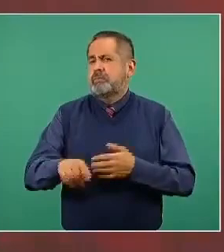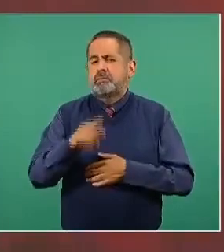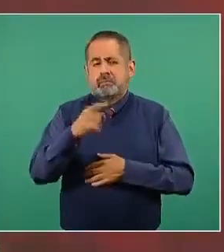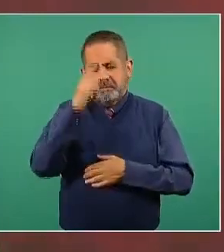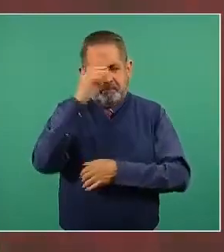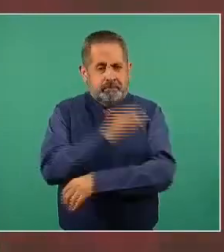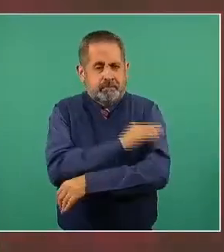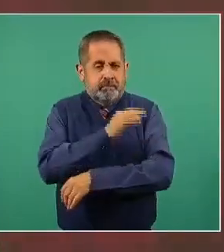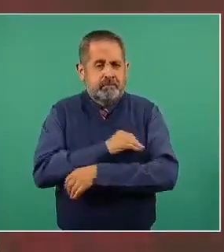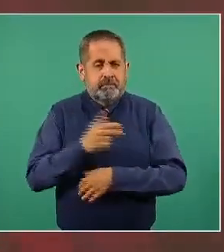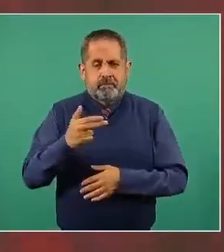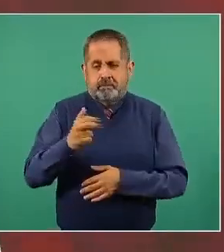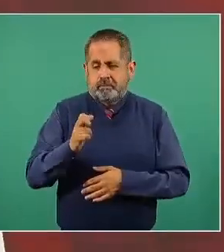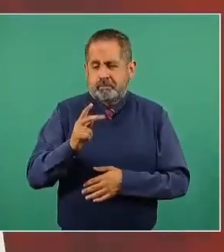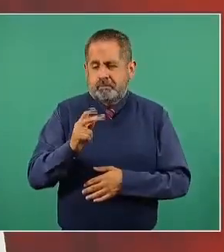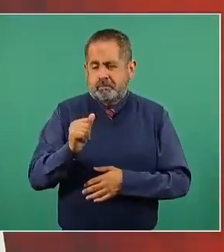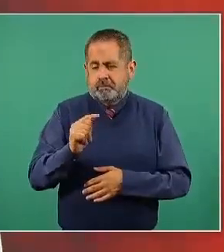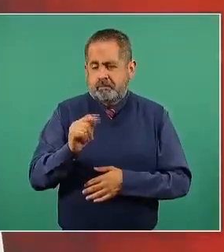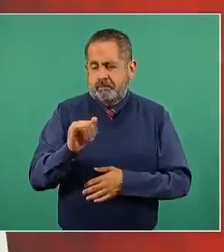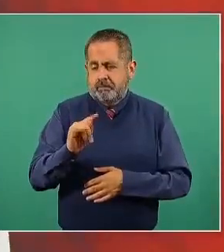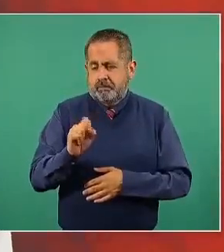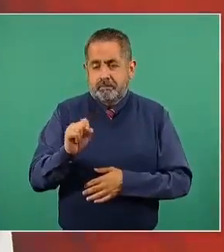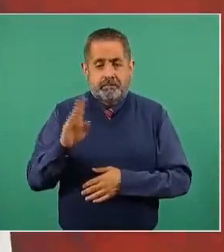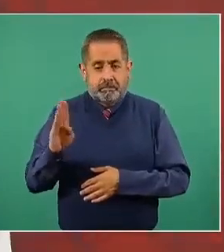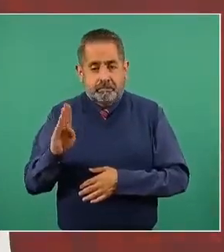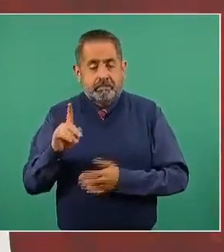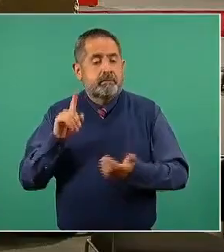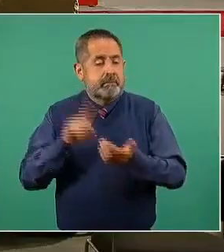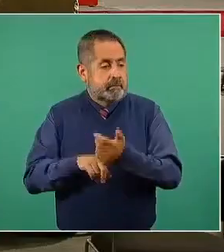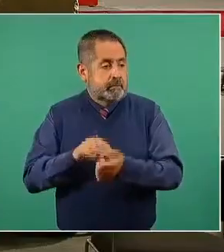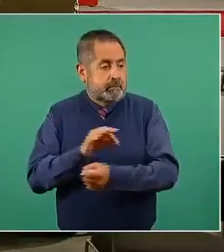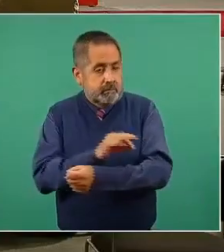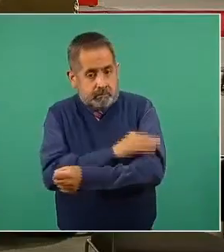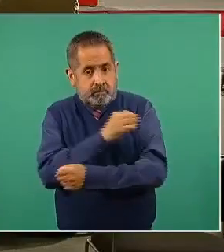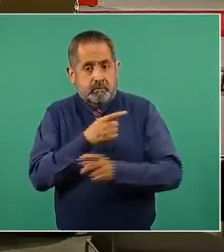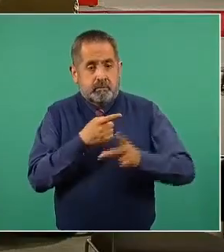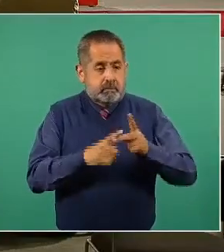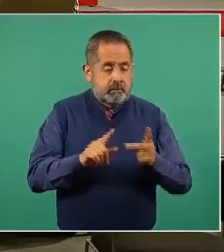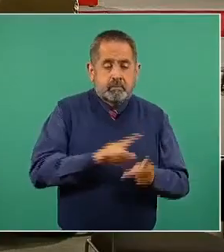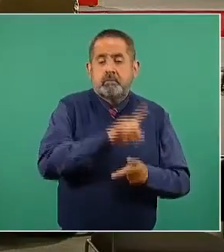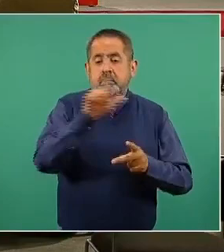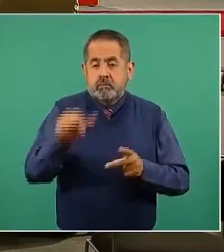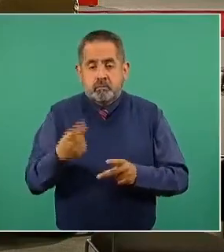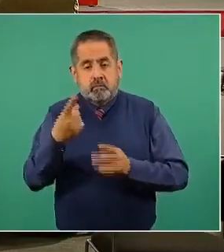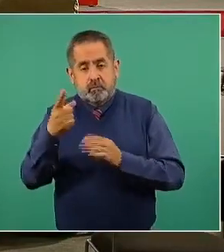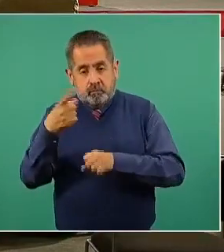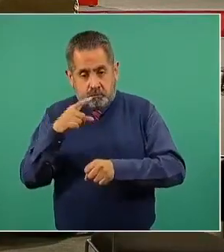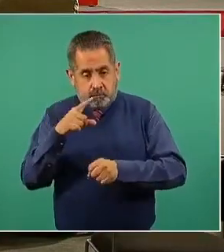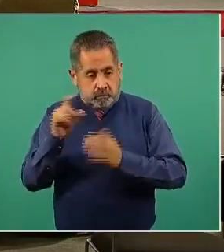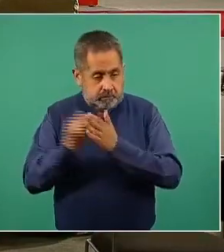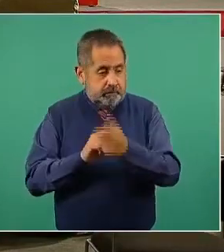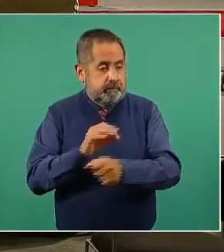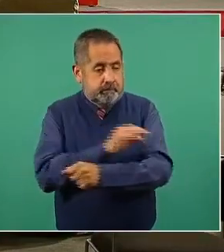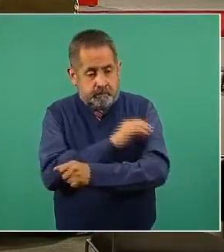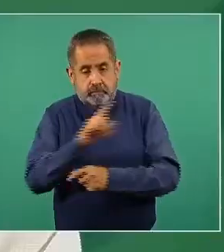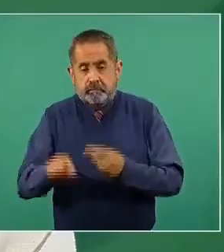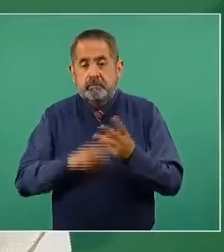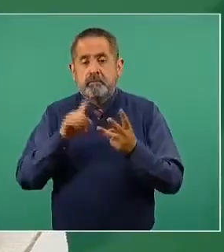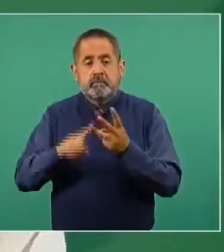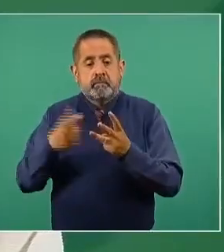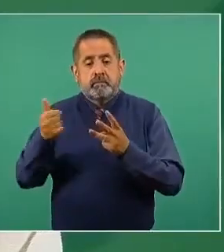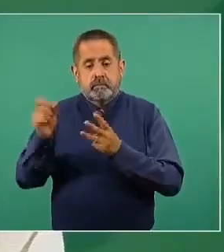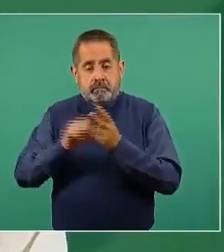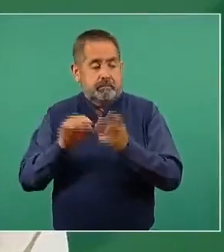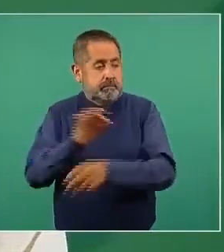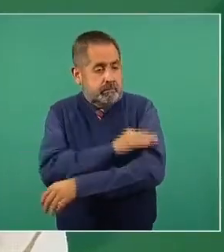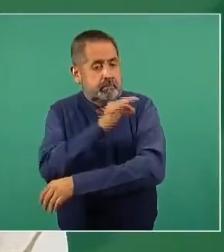la vacuna contra la hepatitis B, que requiere una dosis inicial, luego una al mes y otra 6 meses después.